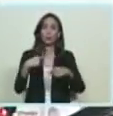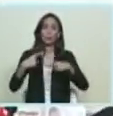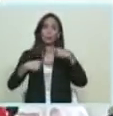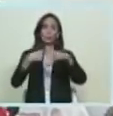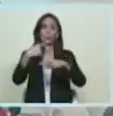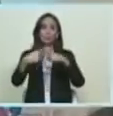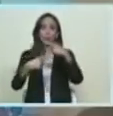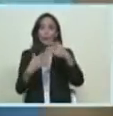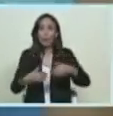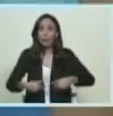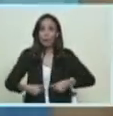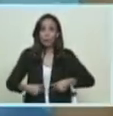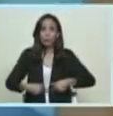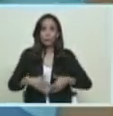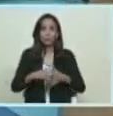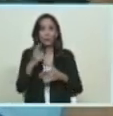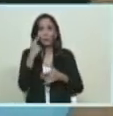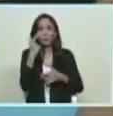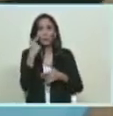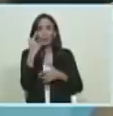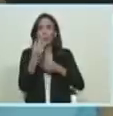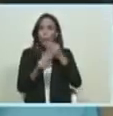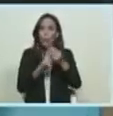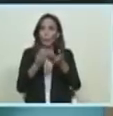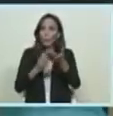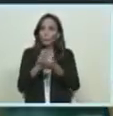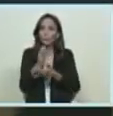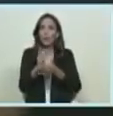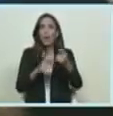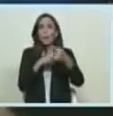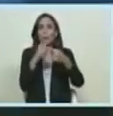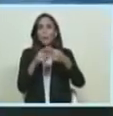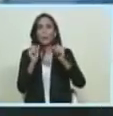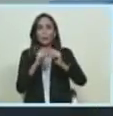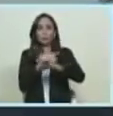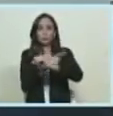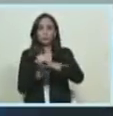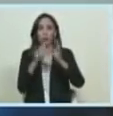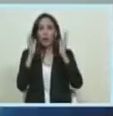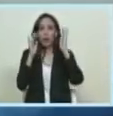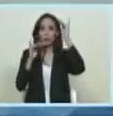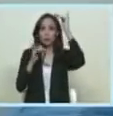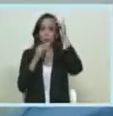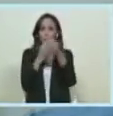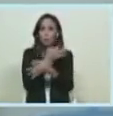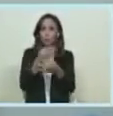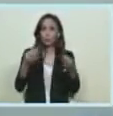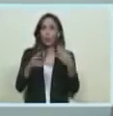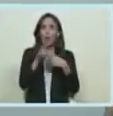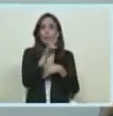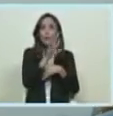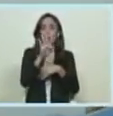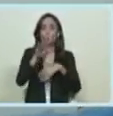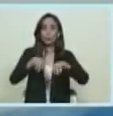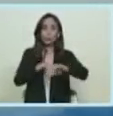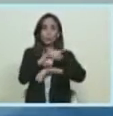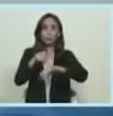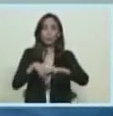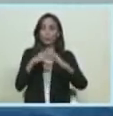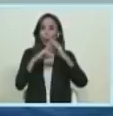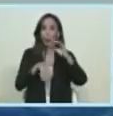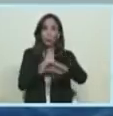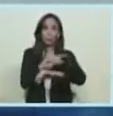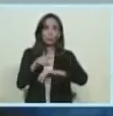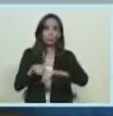y aquí con el almirante Pestana pues estamos primero fortaleciendo todo el tema de la atención 24 horas. Para eso ya